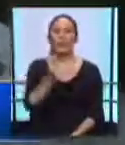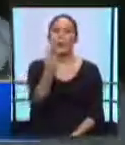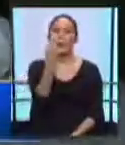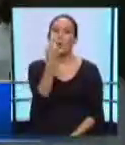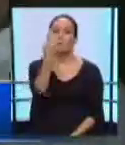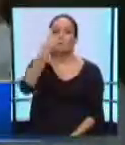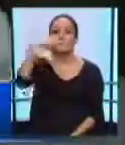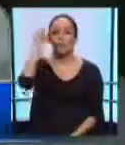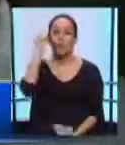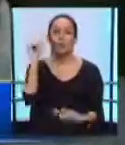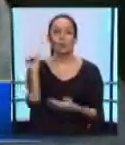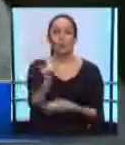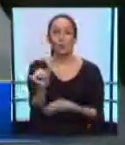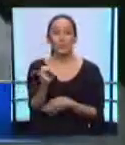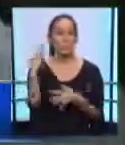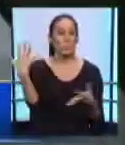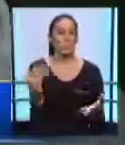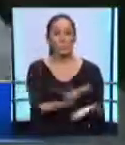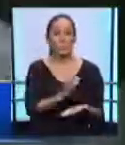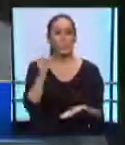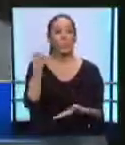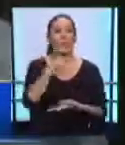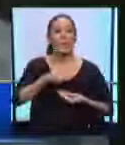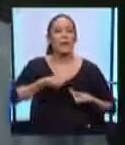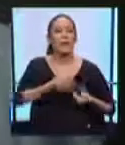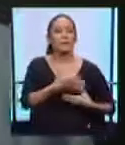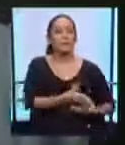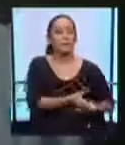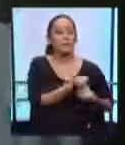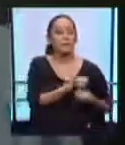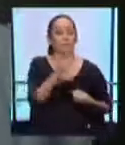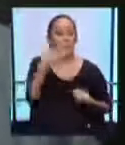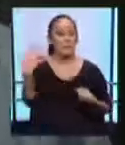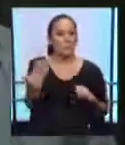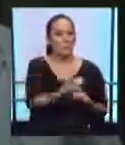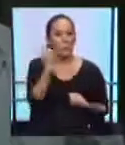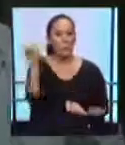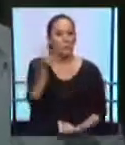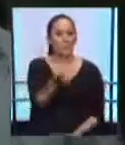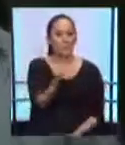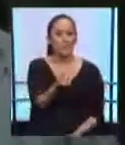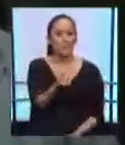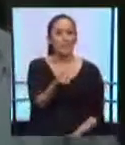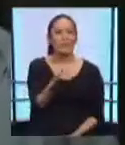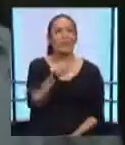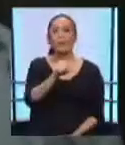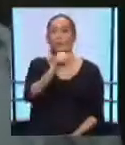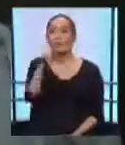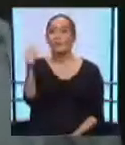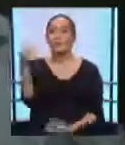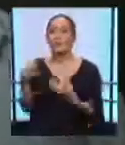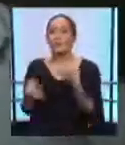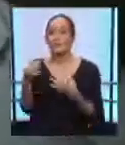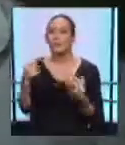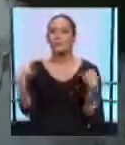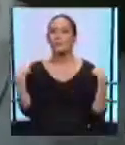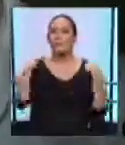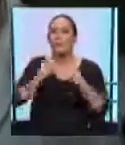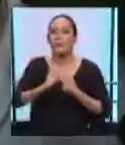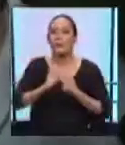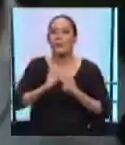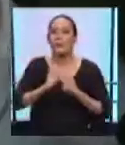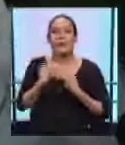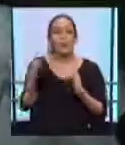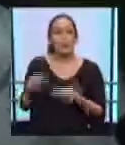11 millones de sucres de la cuenta de gastos reservados de la presidencia. Otro juicio, el de la mochila escolar,